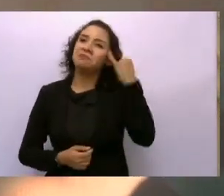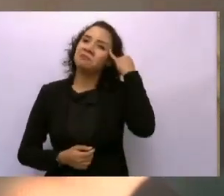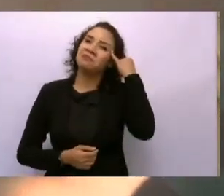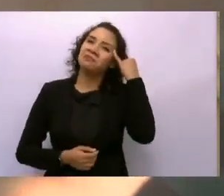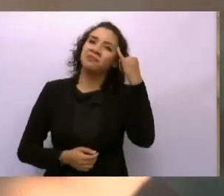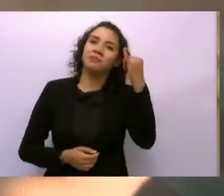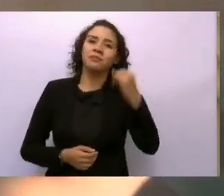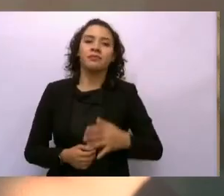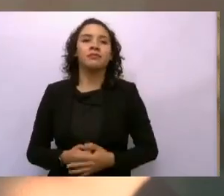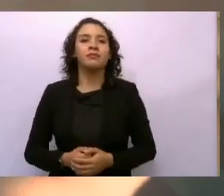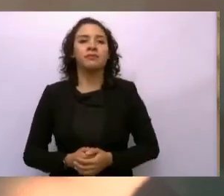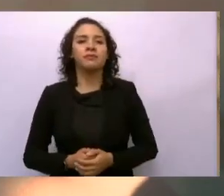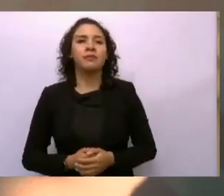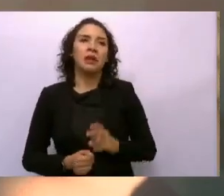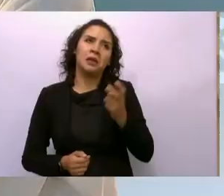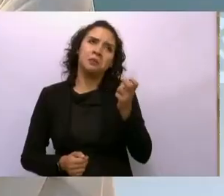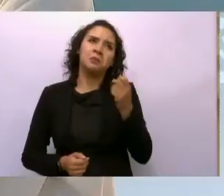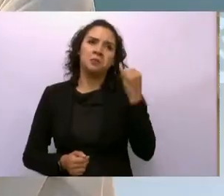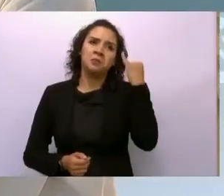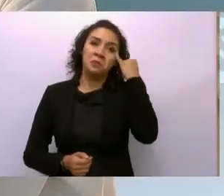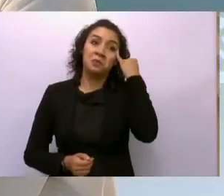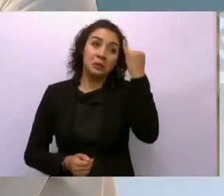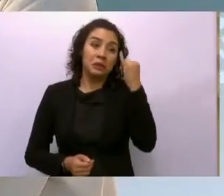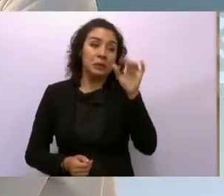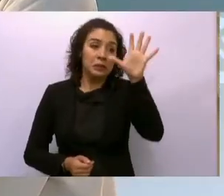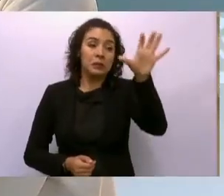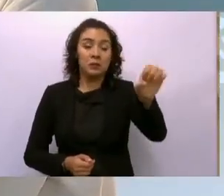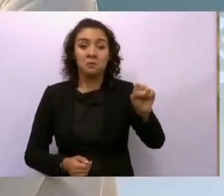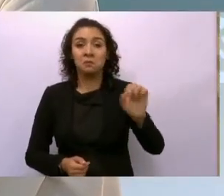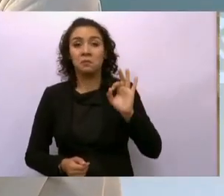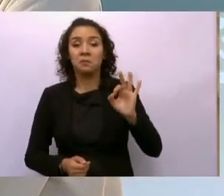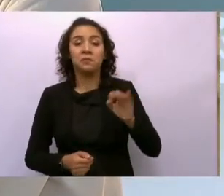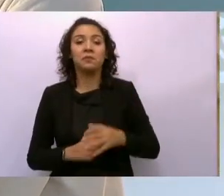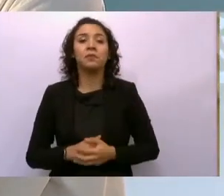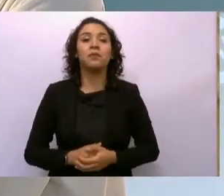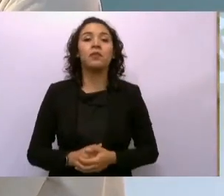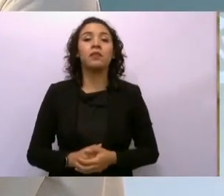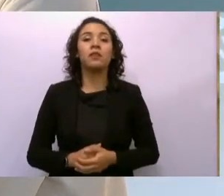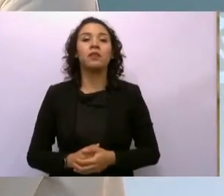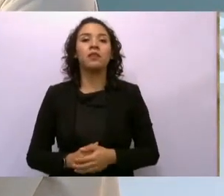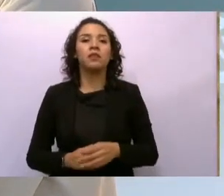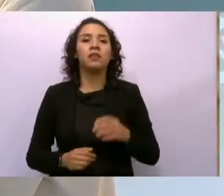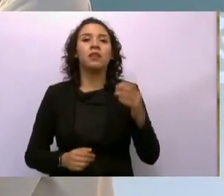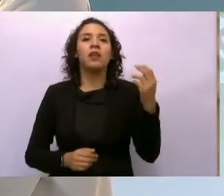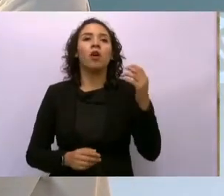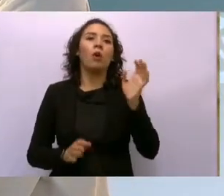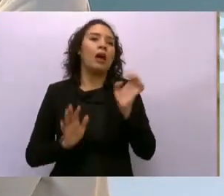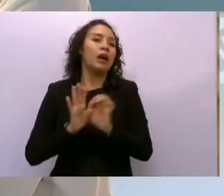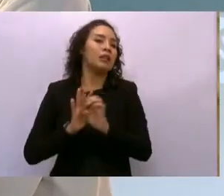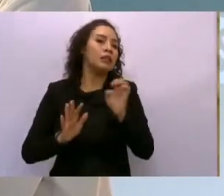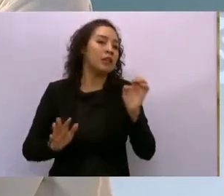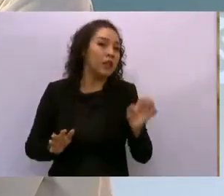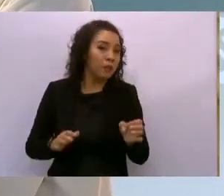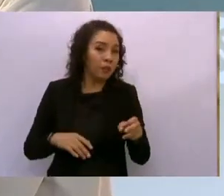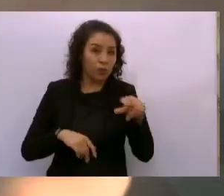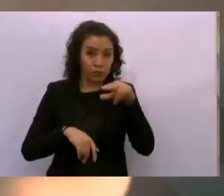y esa es una idea extraordinaria, de que los jubilados